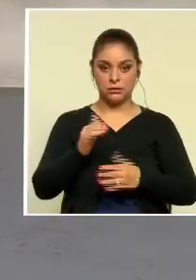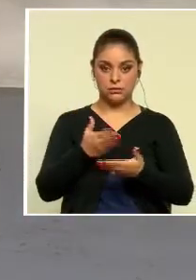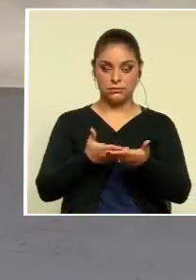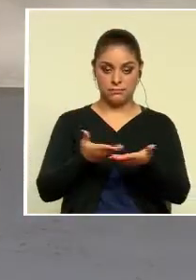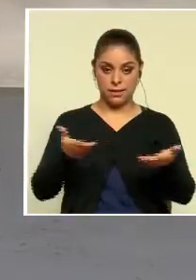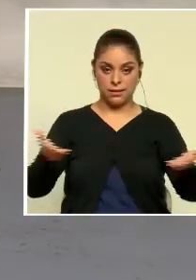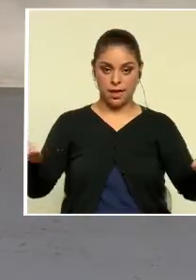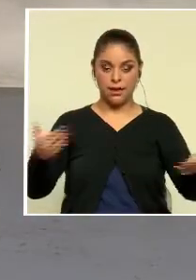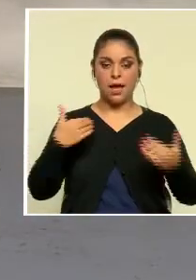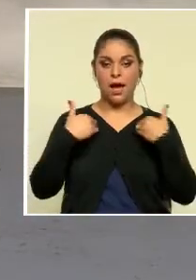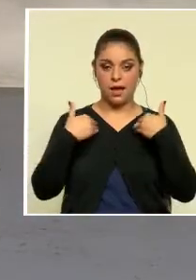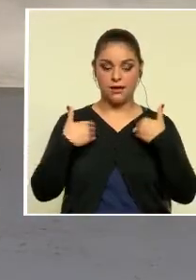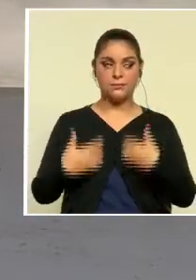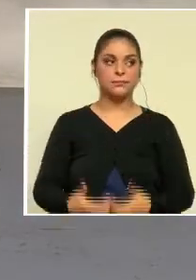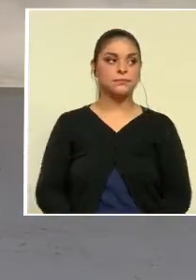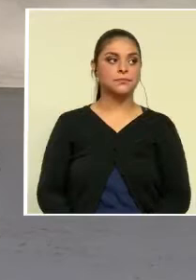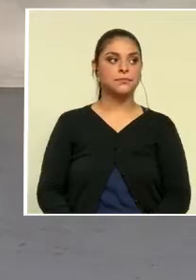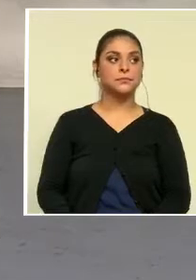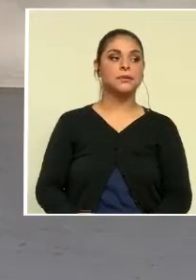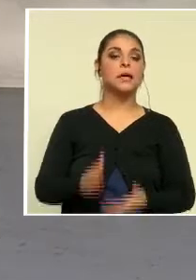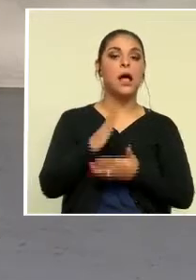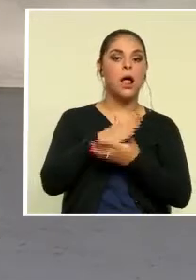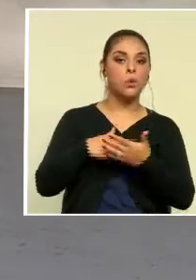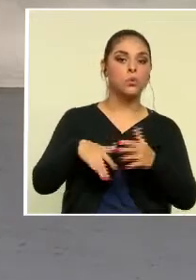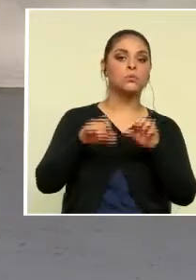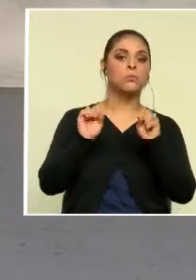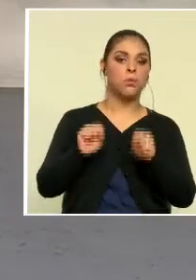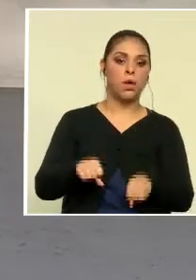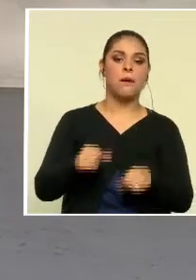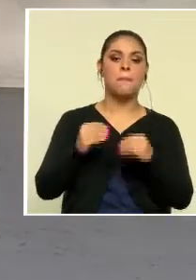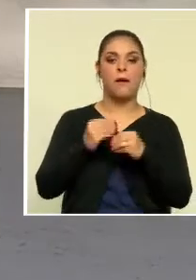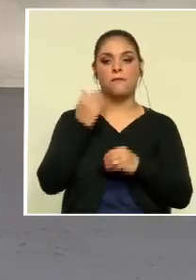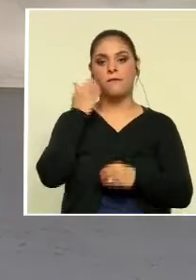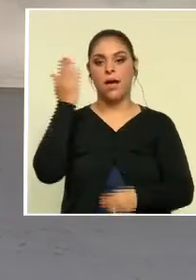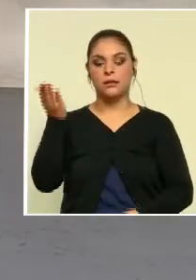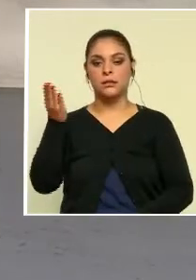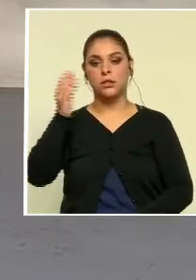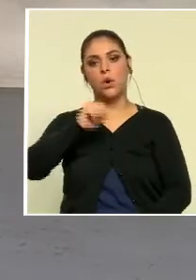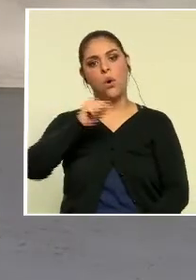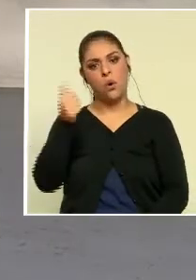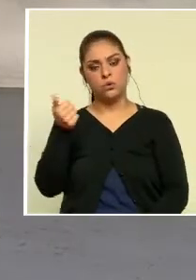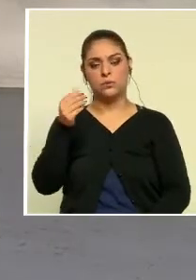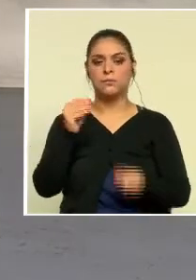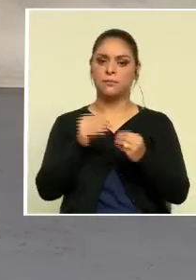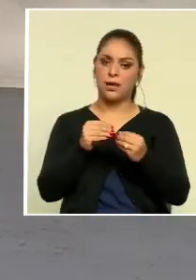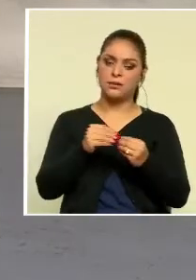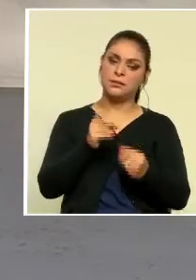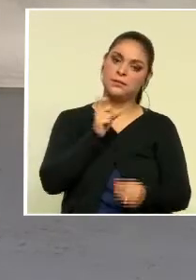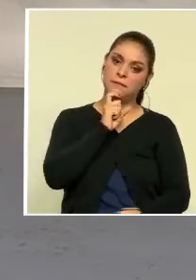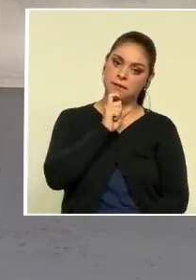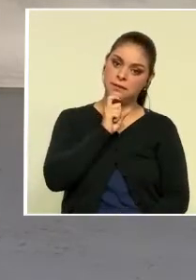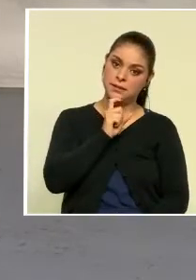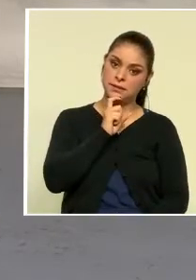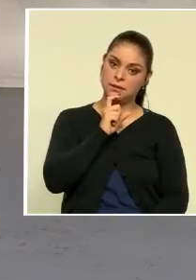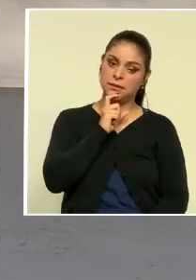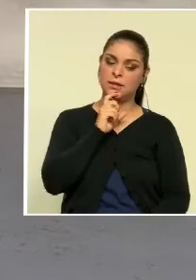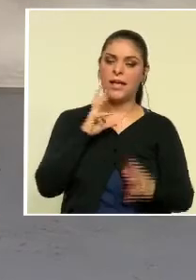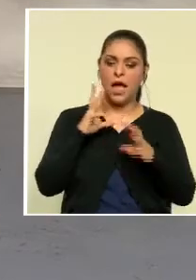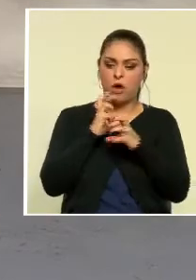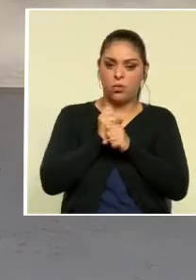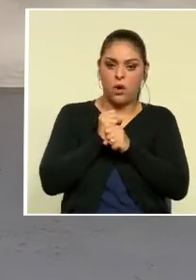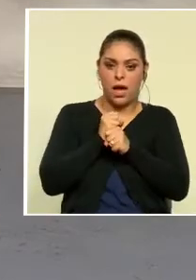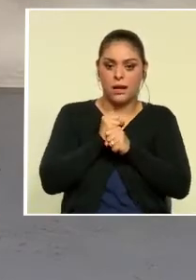aquí en web algunos pueden ser más fáciles otros pueden ser más difíciles de arrugar